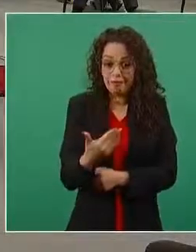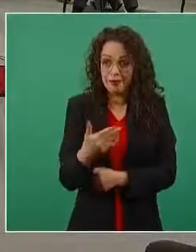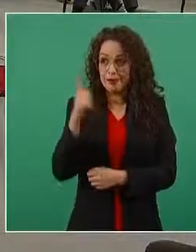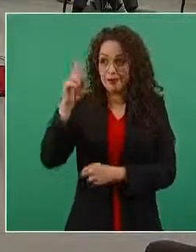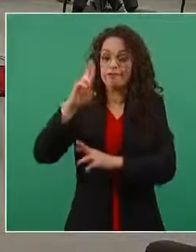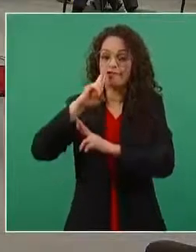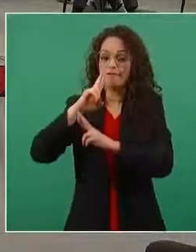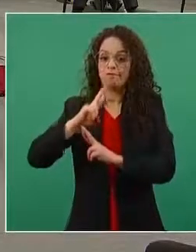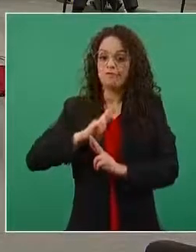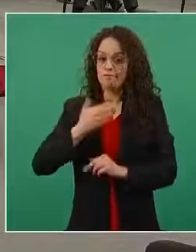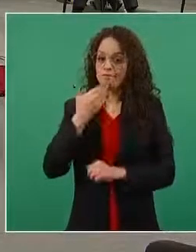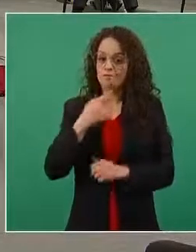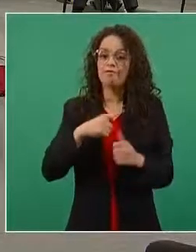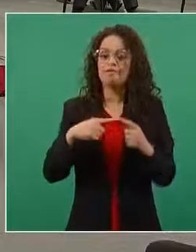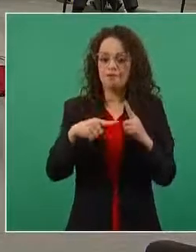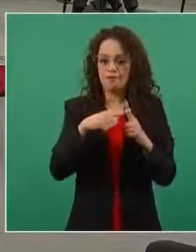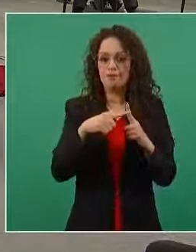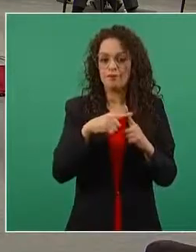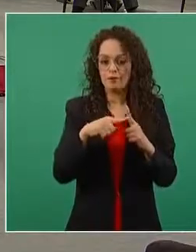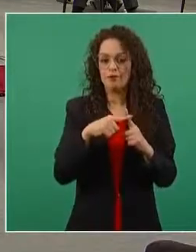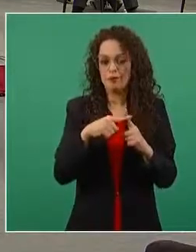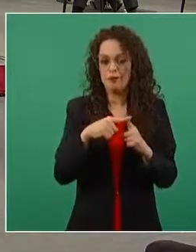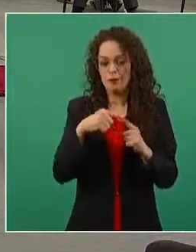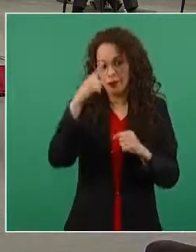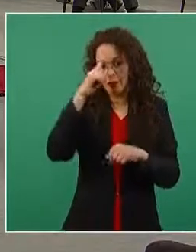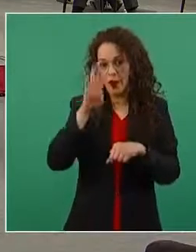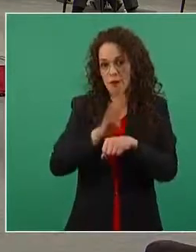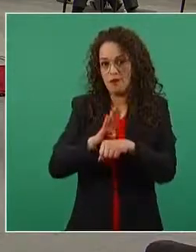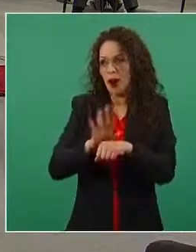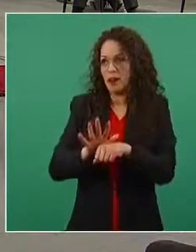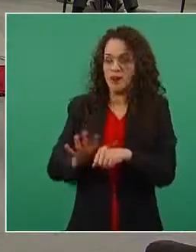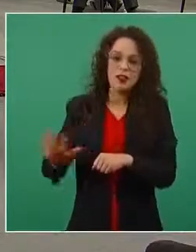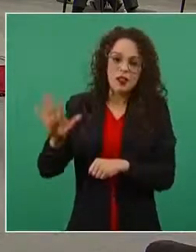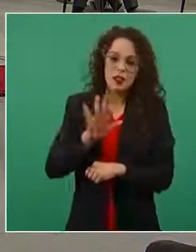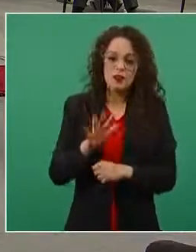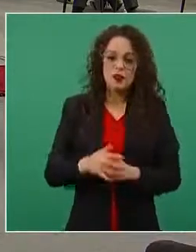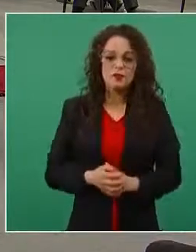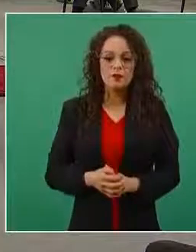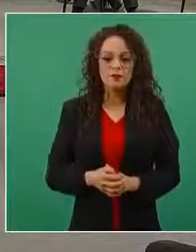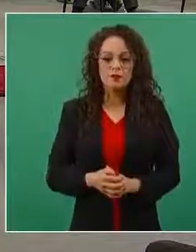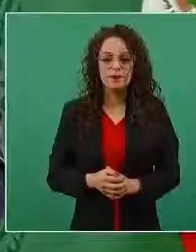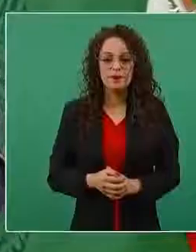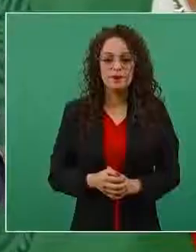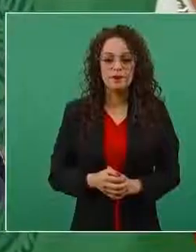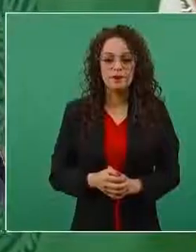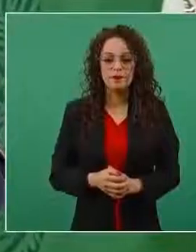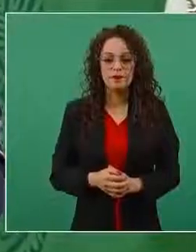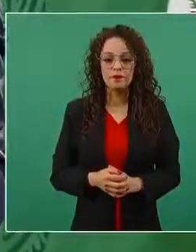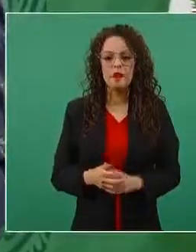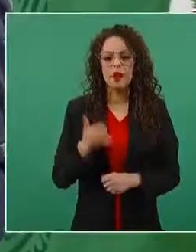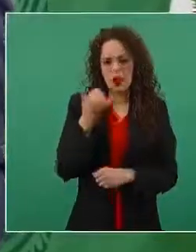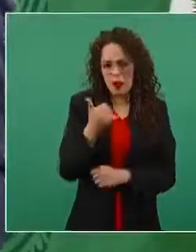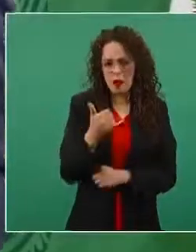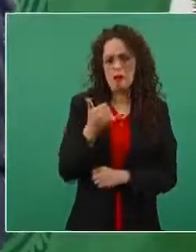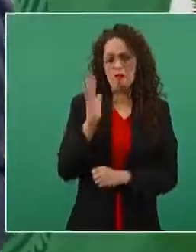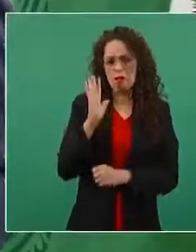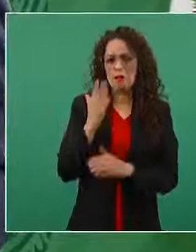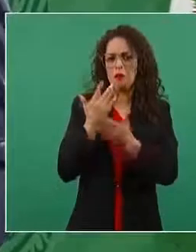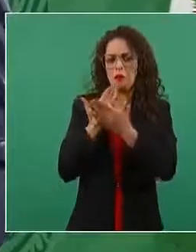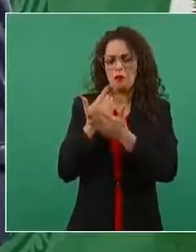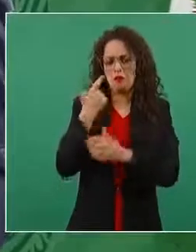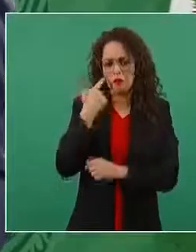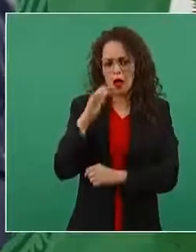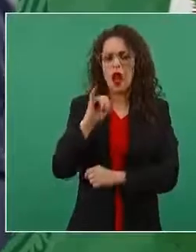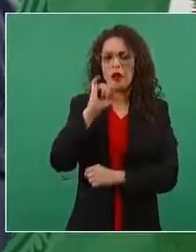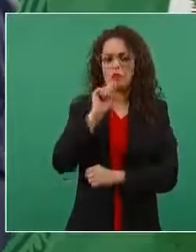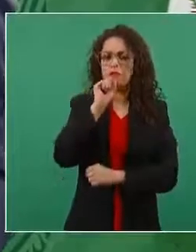esa respuesta de la vicepresidenta y no se descarta que lleguen también esas